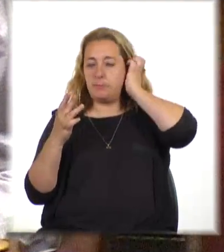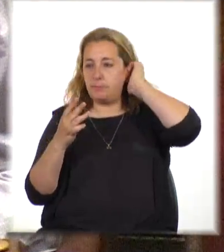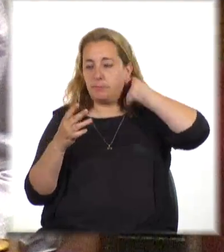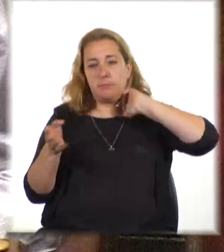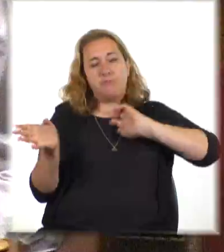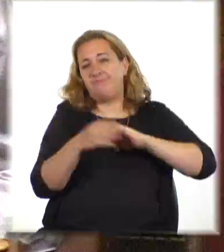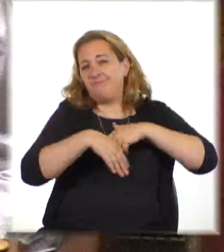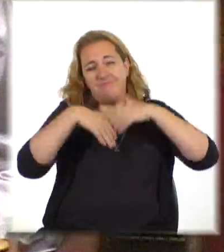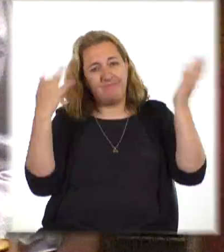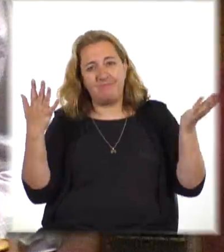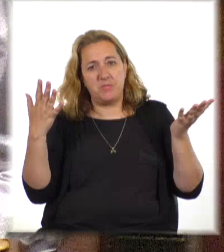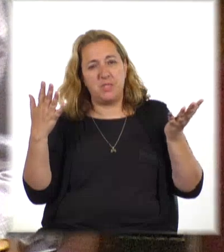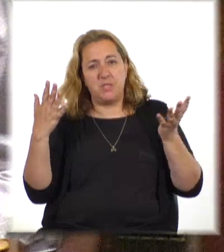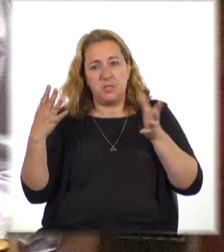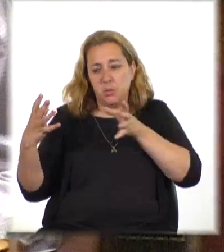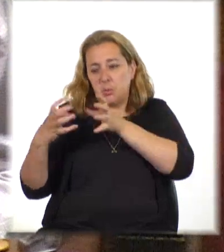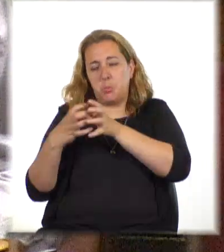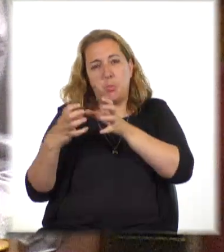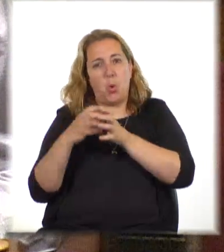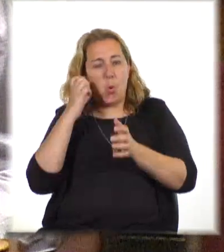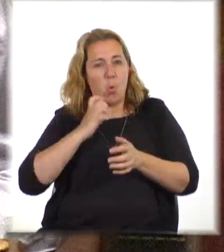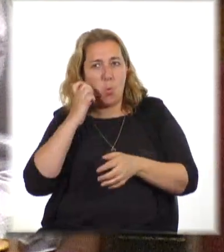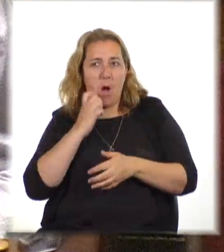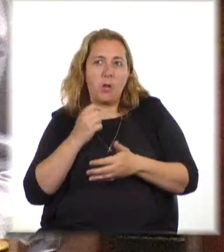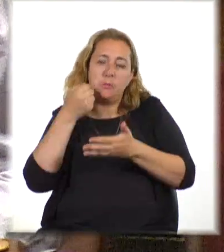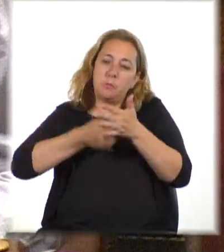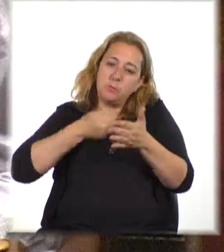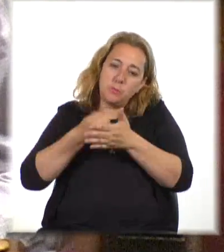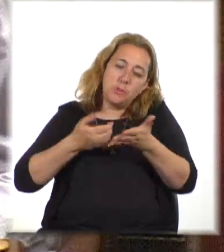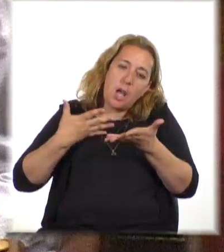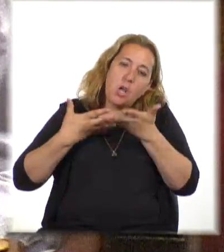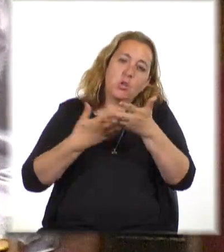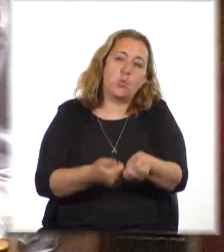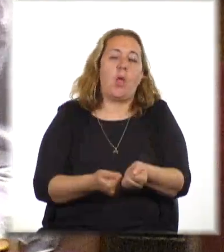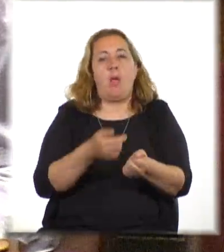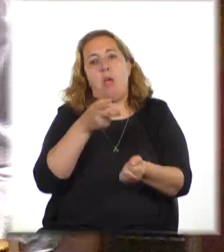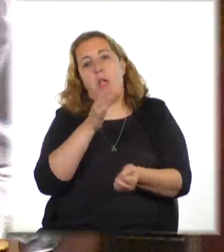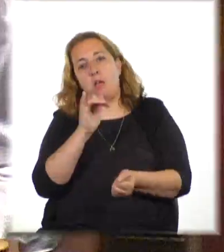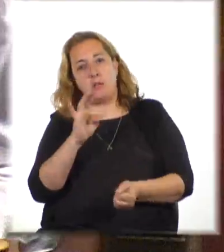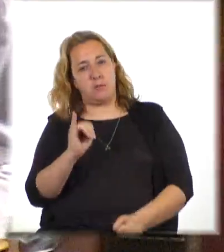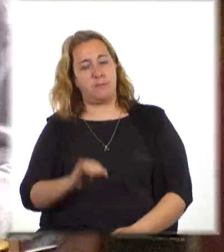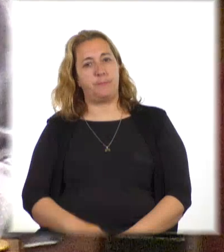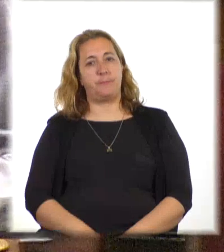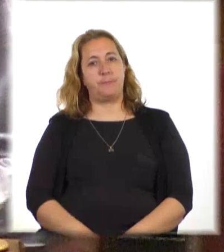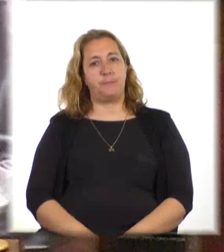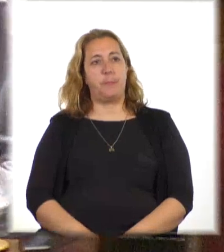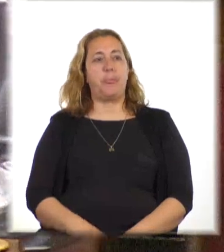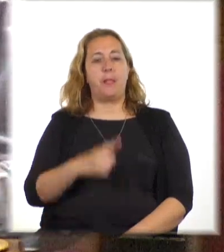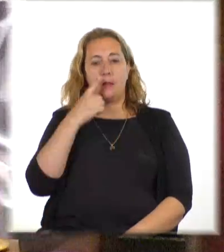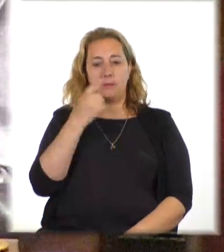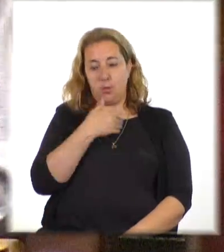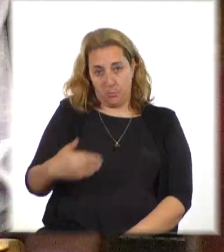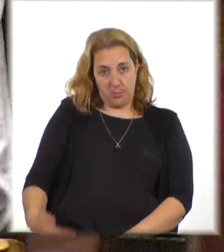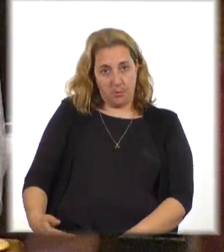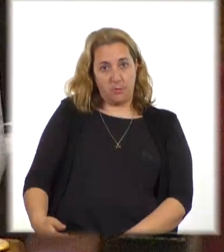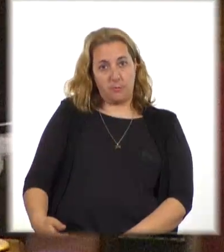brigadas cubanas para tratar de ayudar humanamente haití y señor presidente